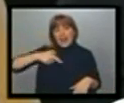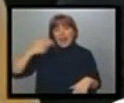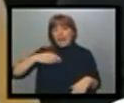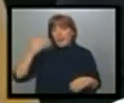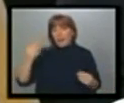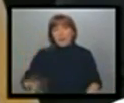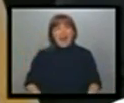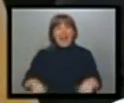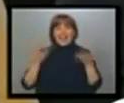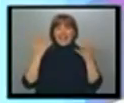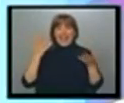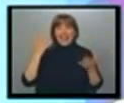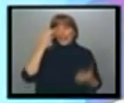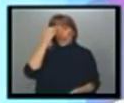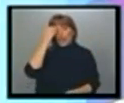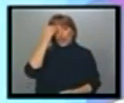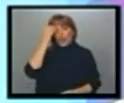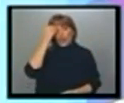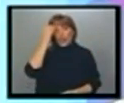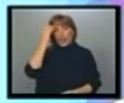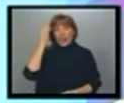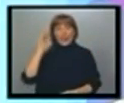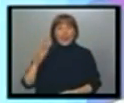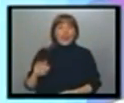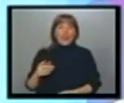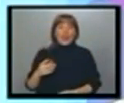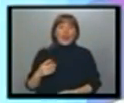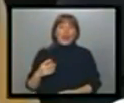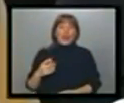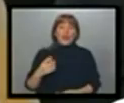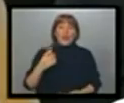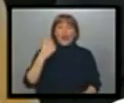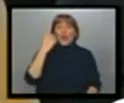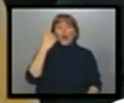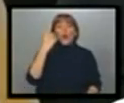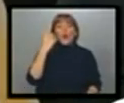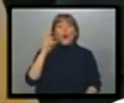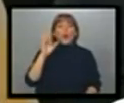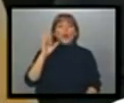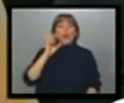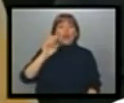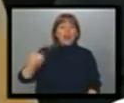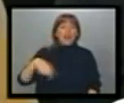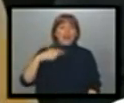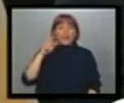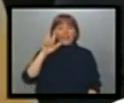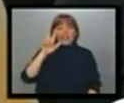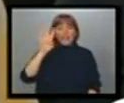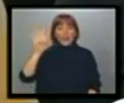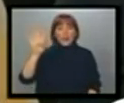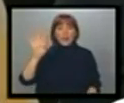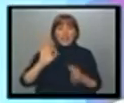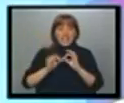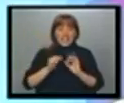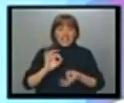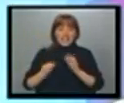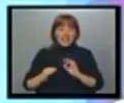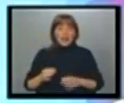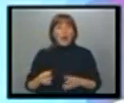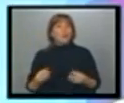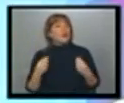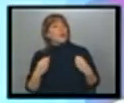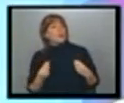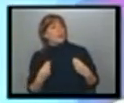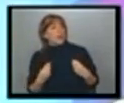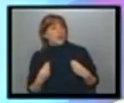de todos estos países. Está en torno al dólar 34 centavos el litro. ¿Y eso por qué? Porque una